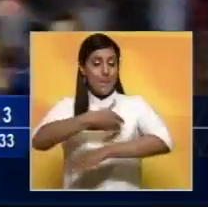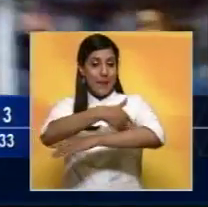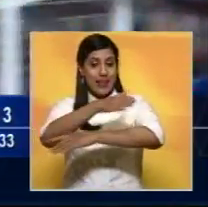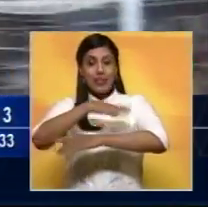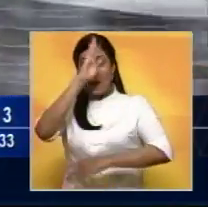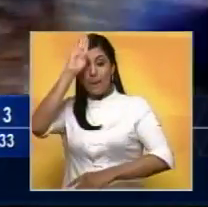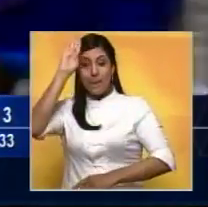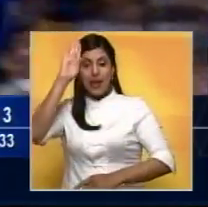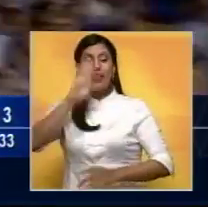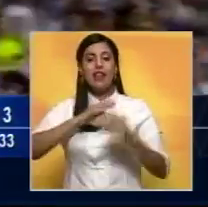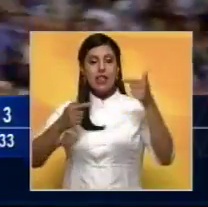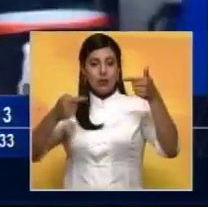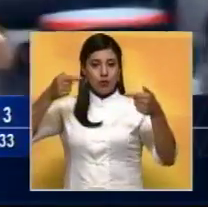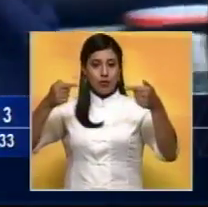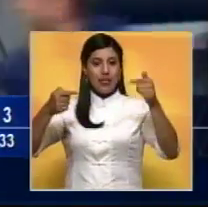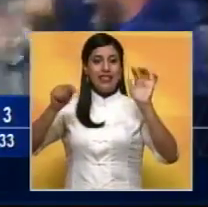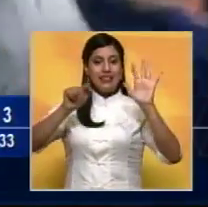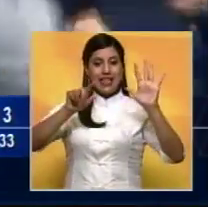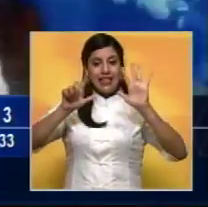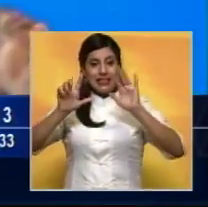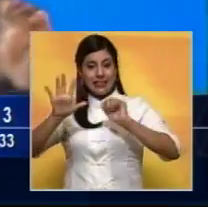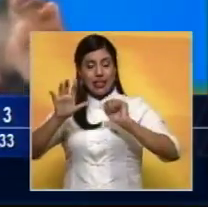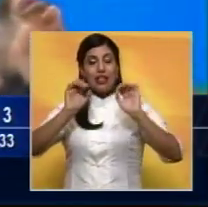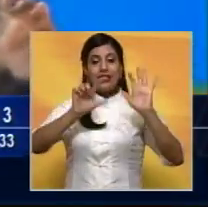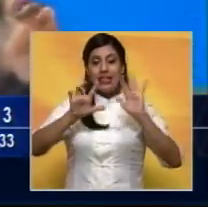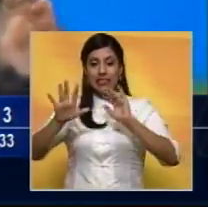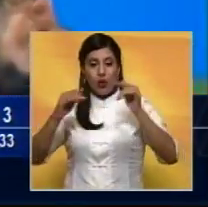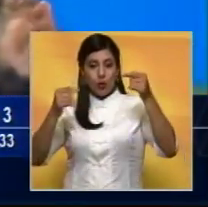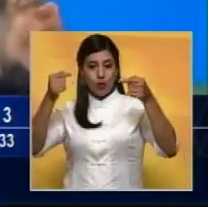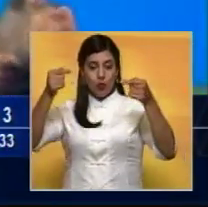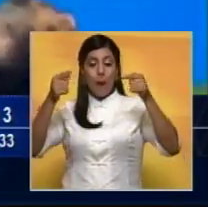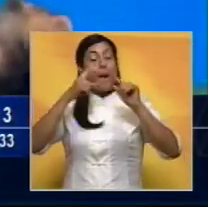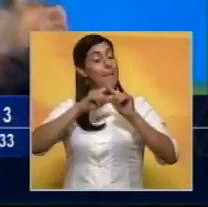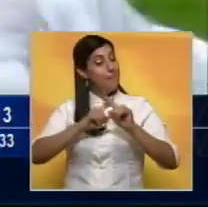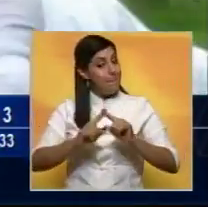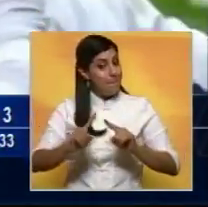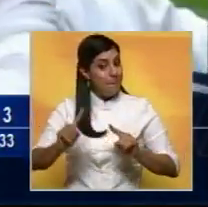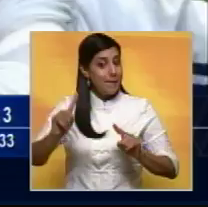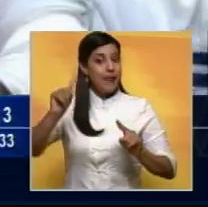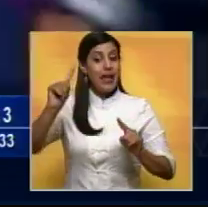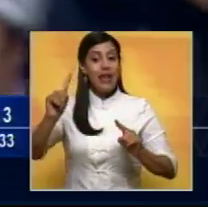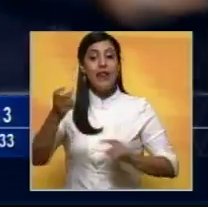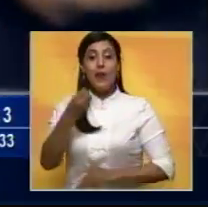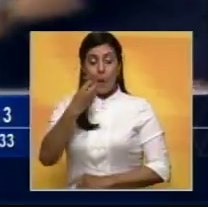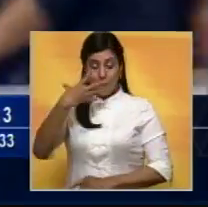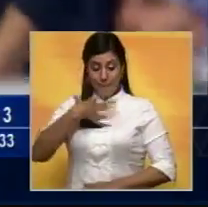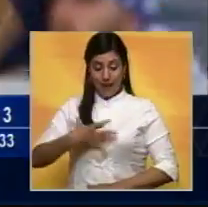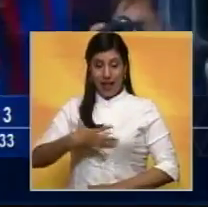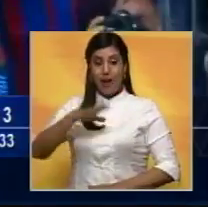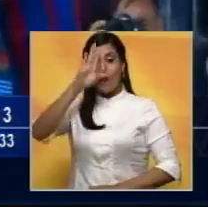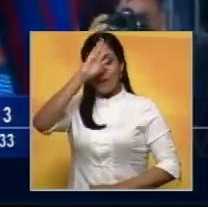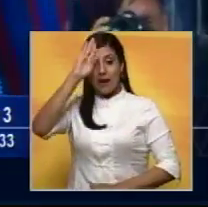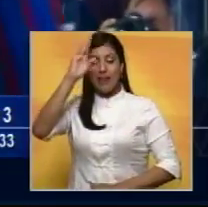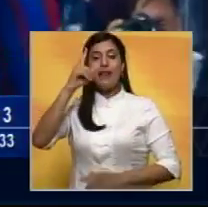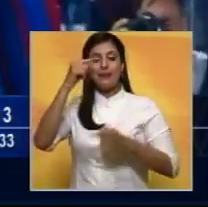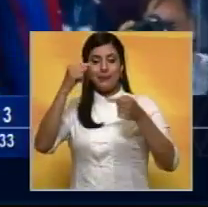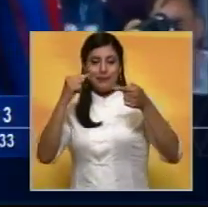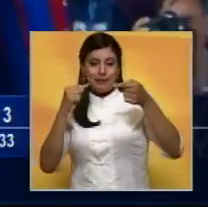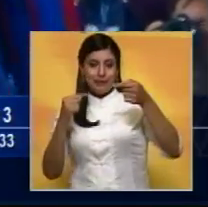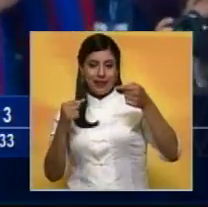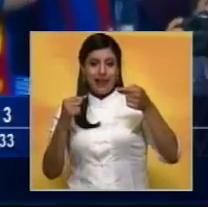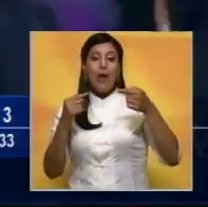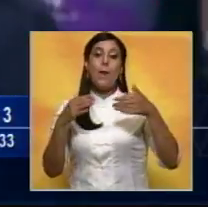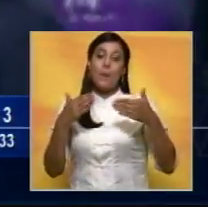Real Madrid están igualados con 75 puntos. Sin embargo, los blancos tienen un partido menos.